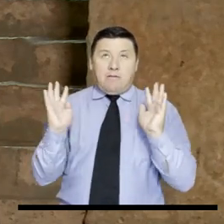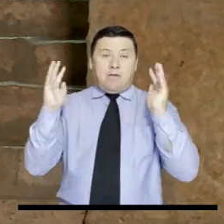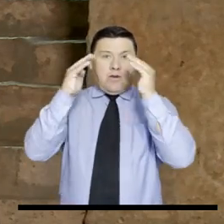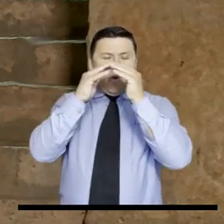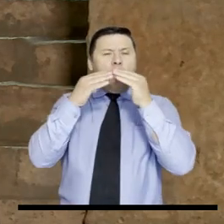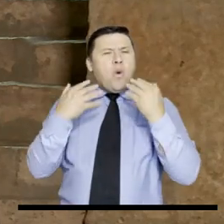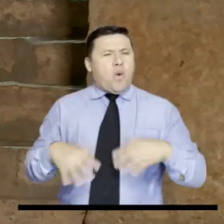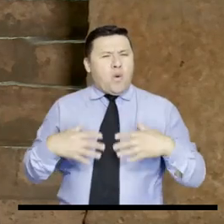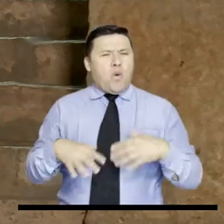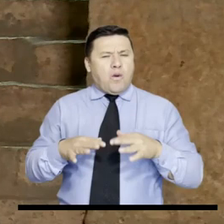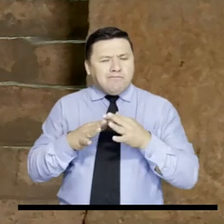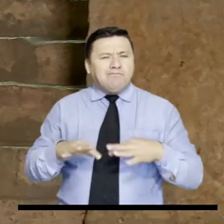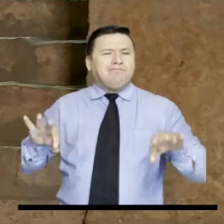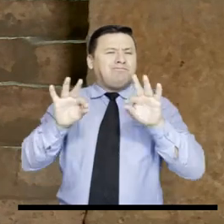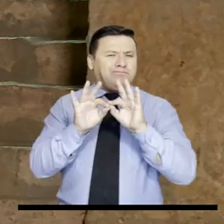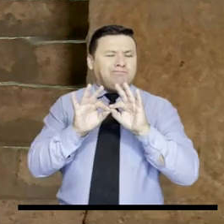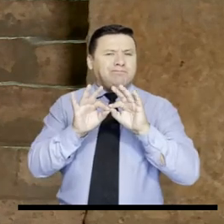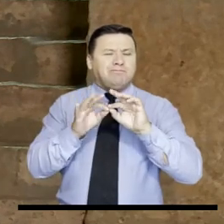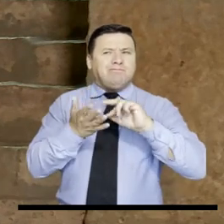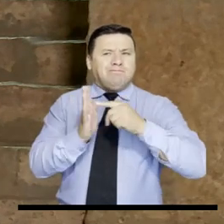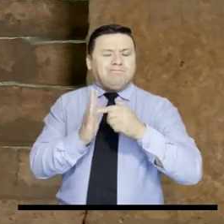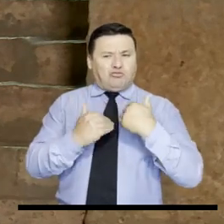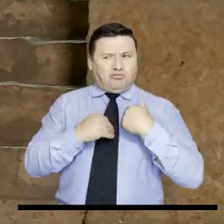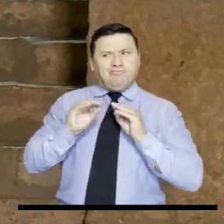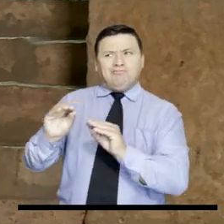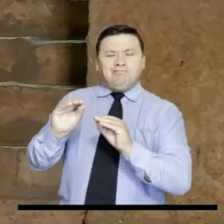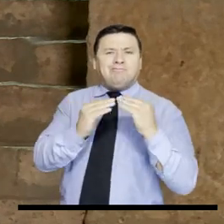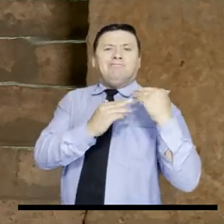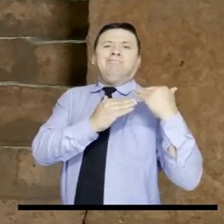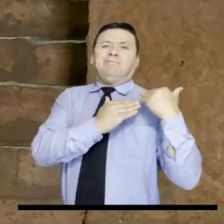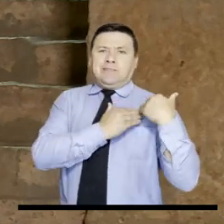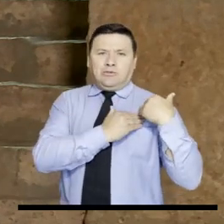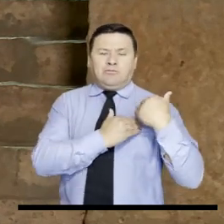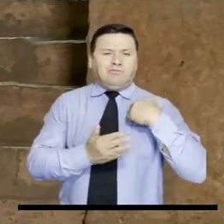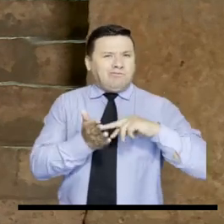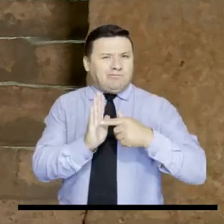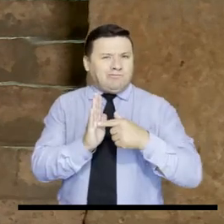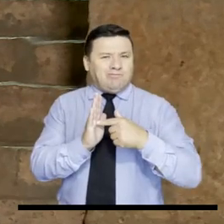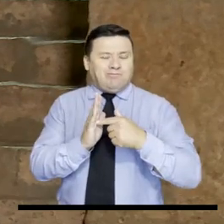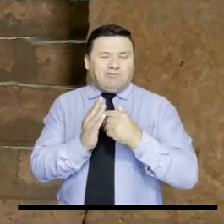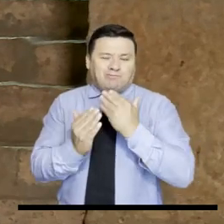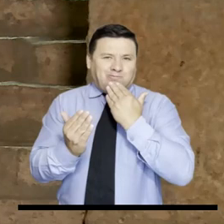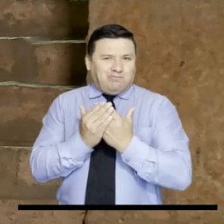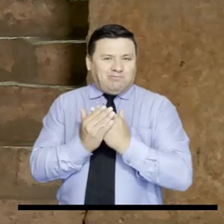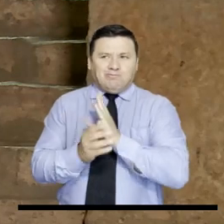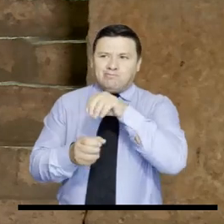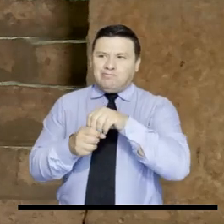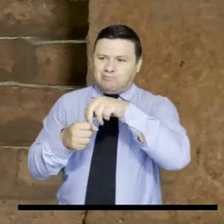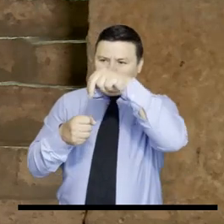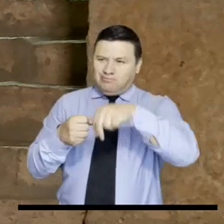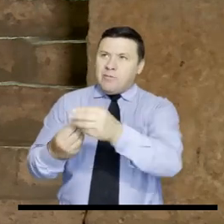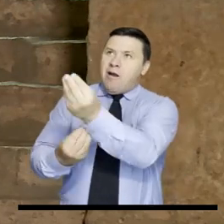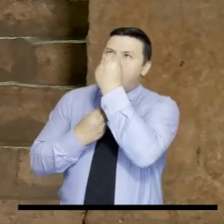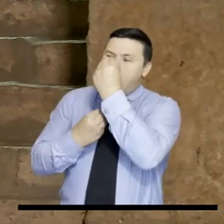surge la convicción y la responsabilidad de que ese privilegio llegue también a la ciudadanía